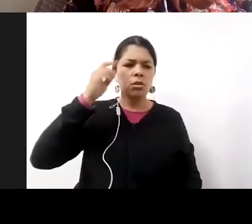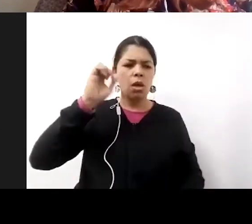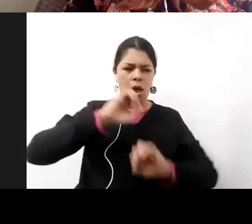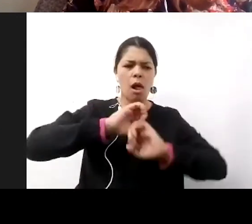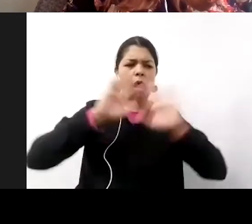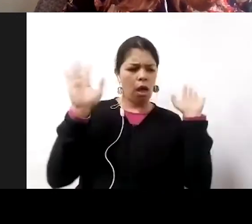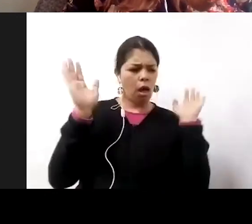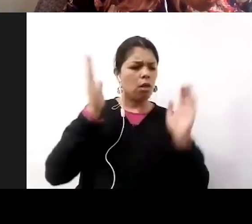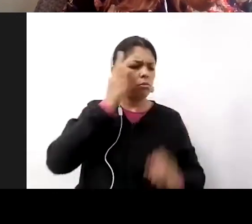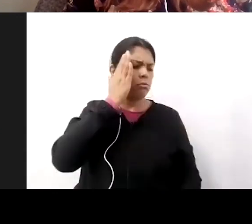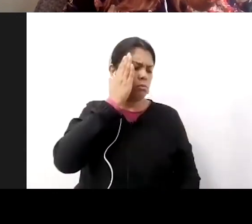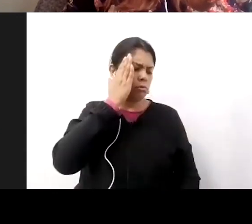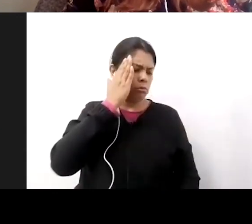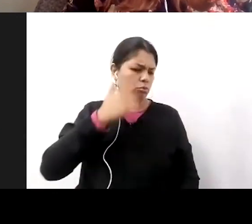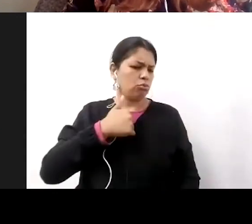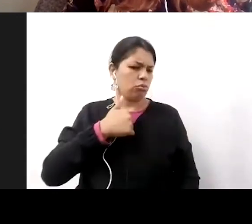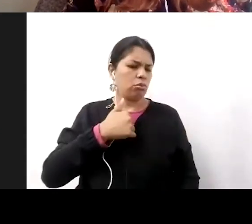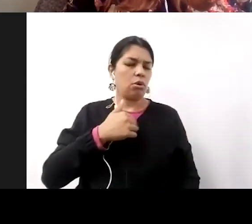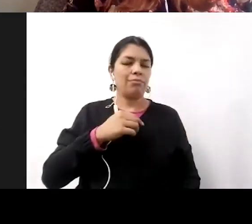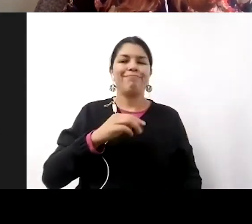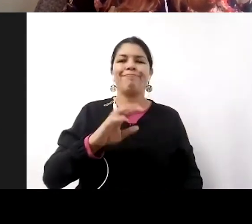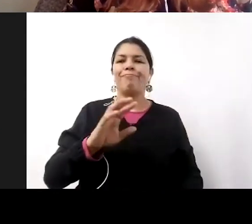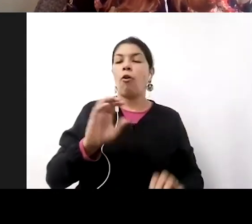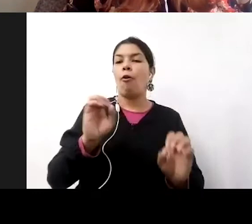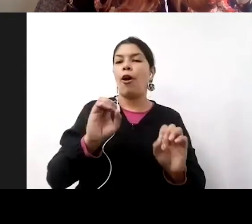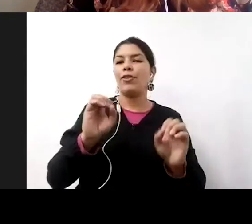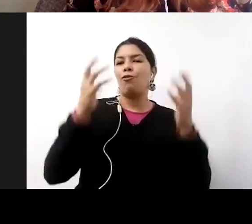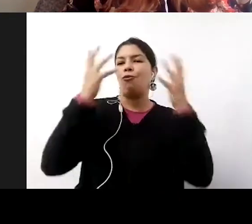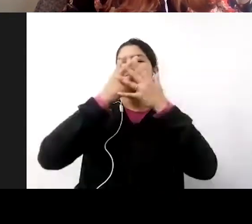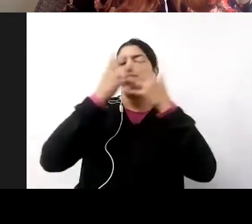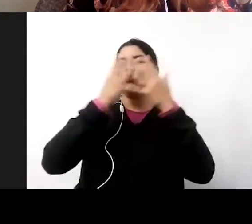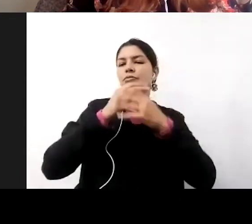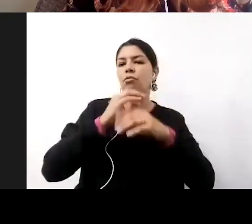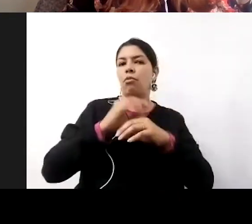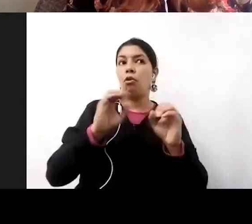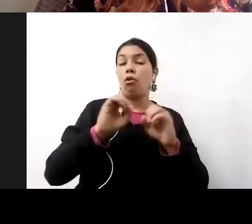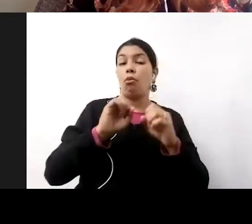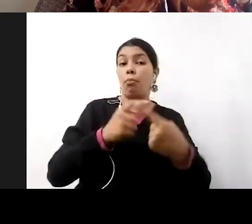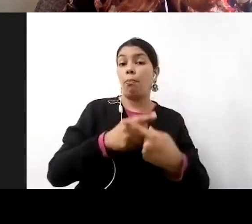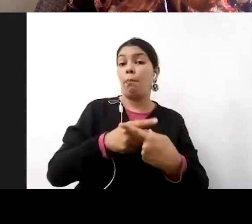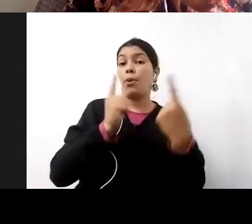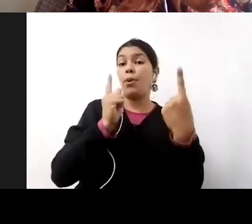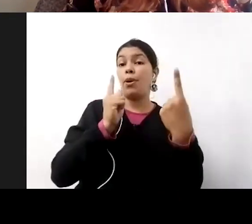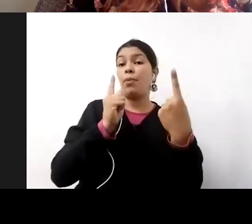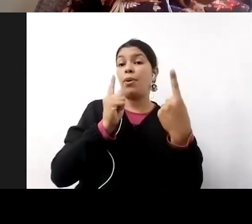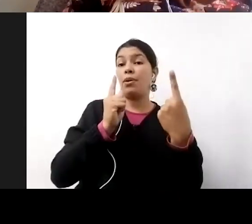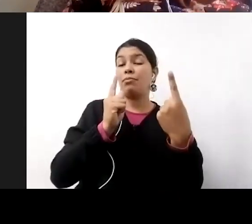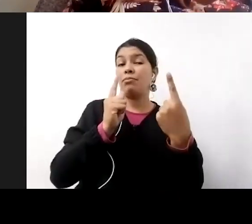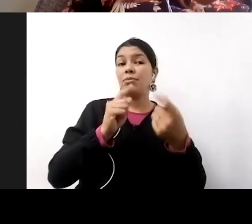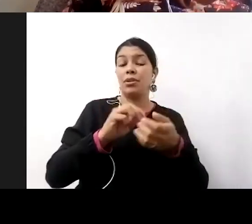forma como nos expresamos o podemos convertir un problema a veces de manera adicional.